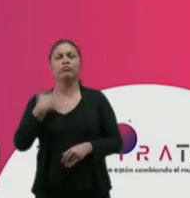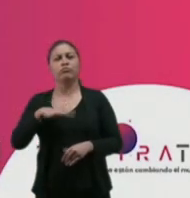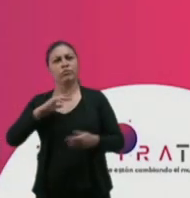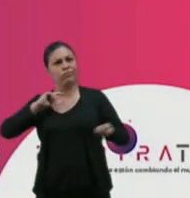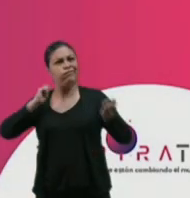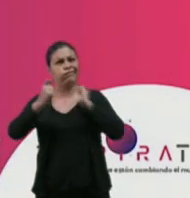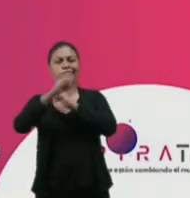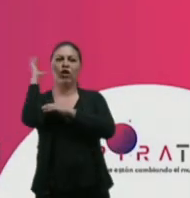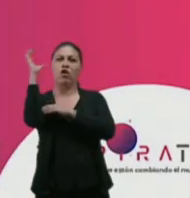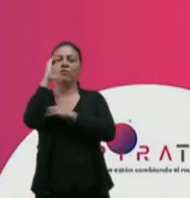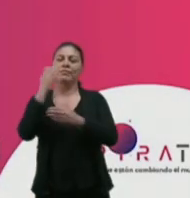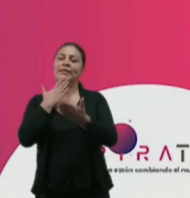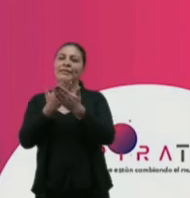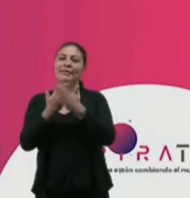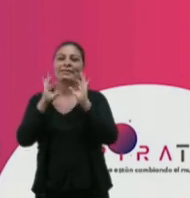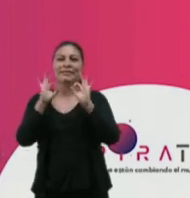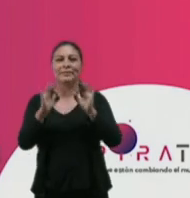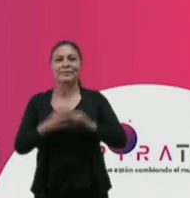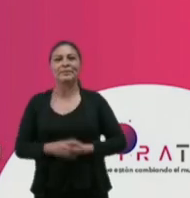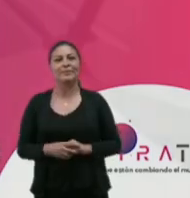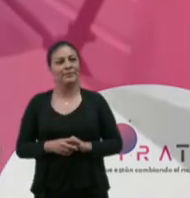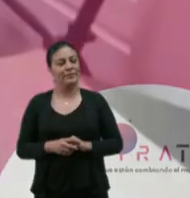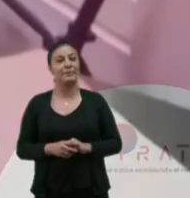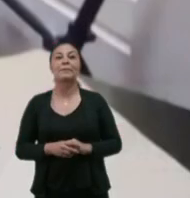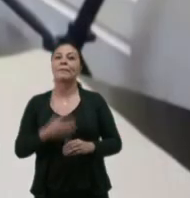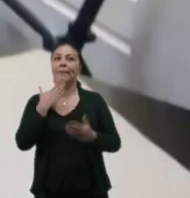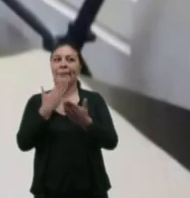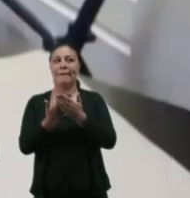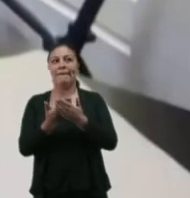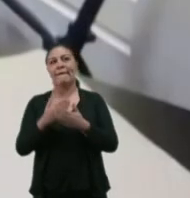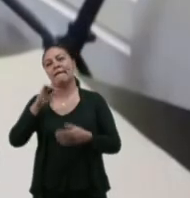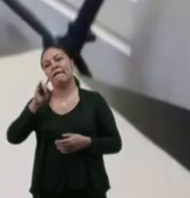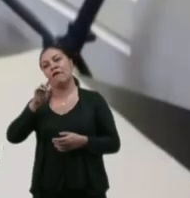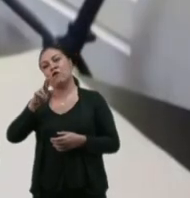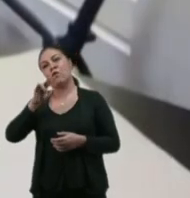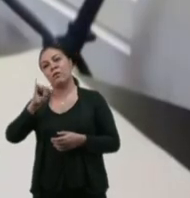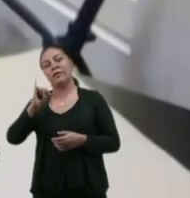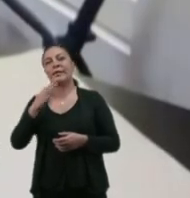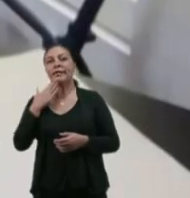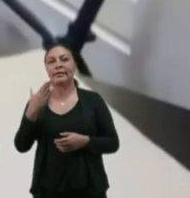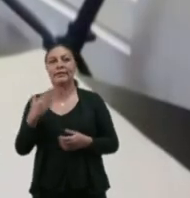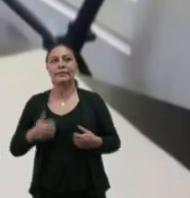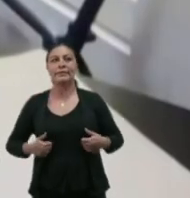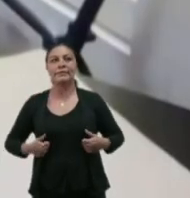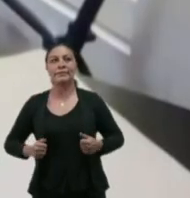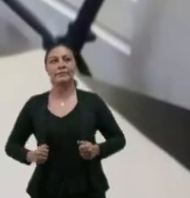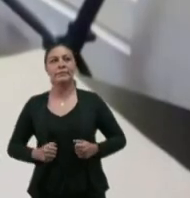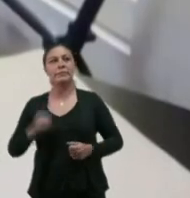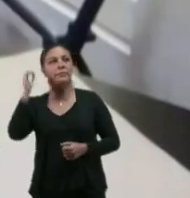Muchas gracias. Gracias, Uri. Bueno, muchísimas gracias.